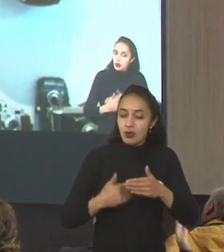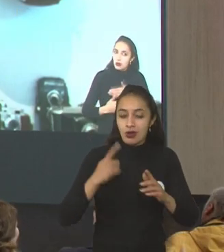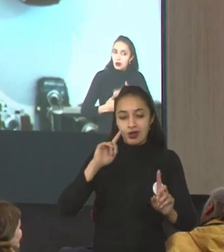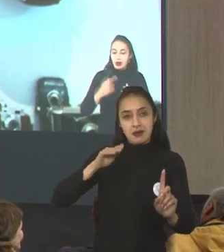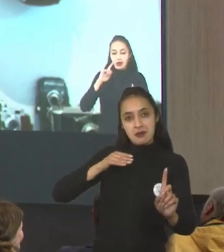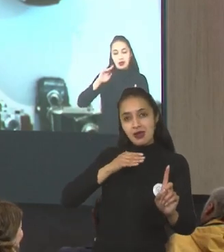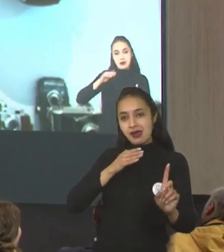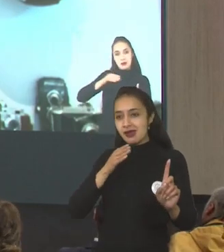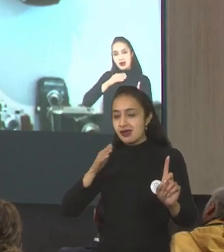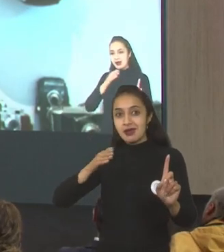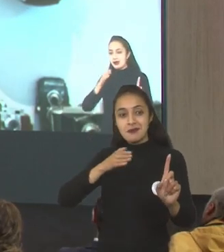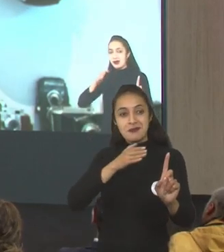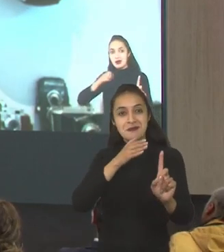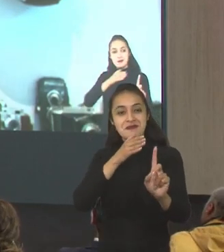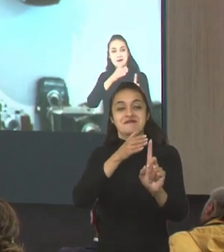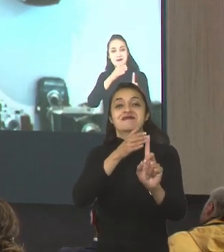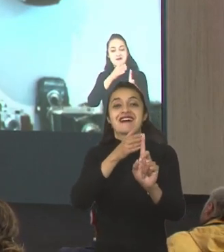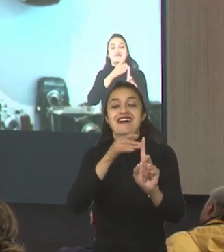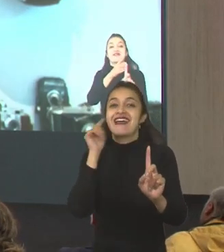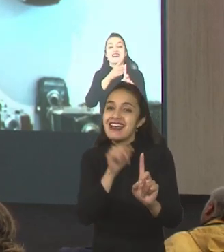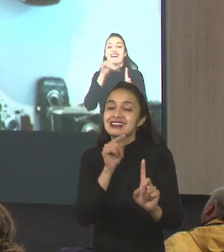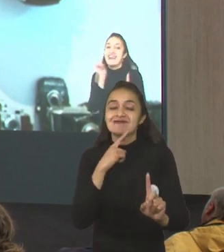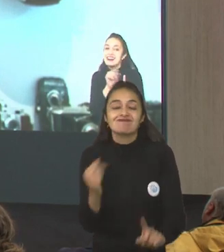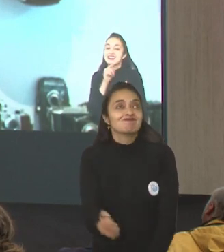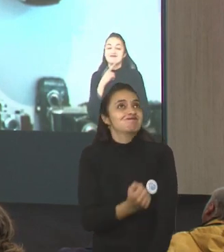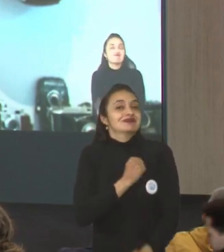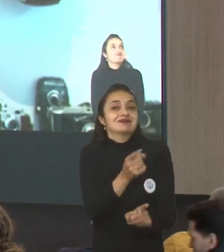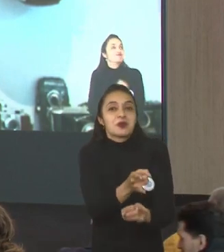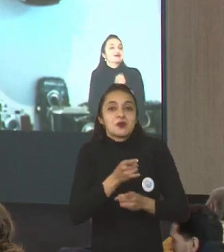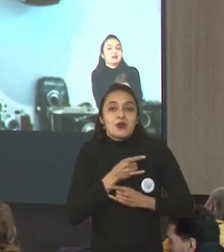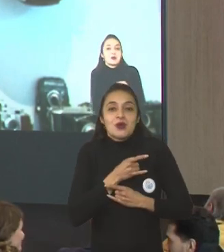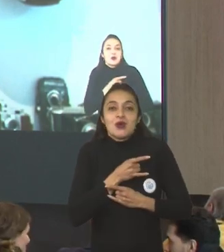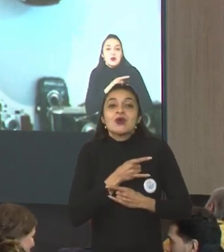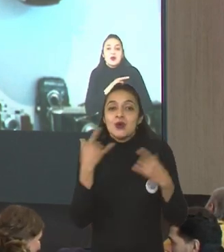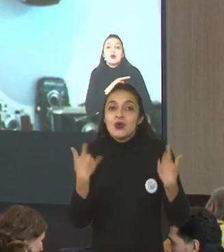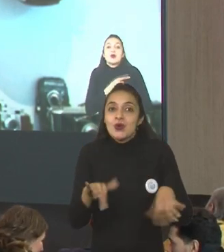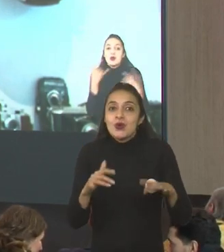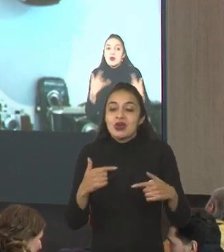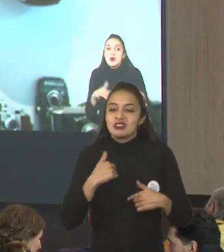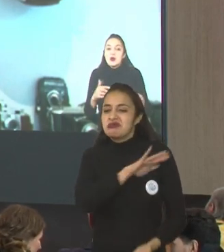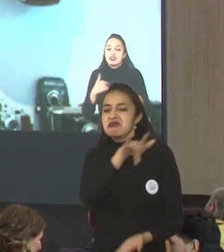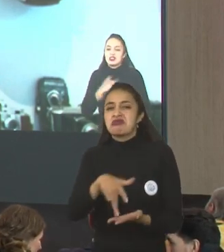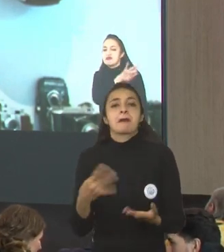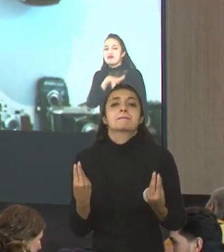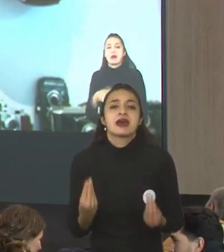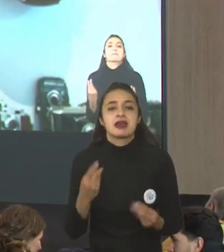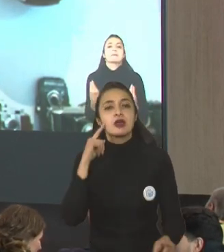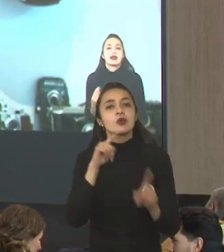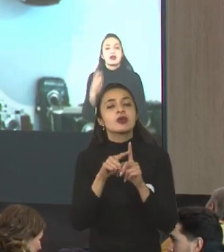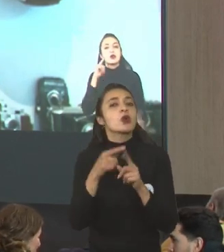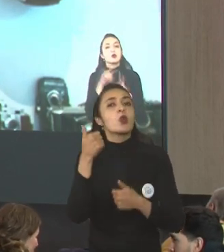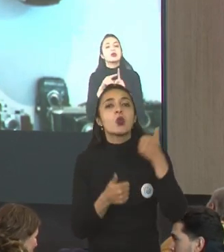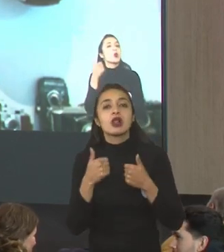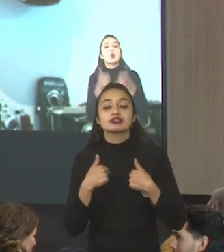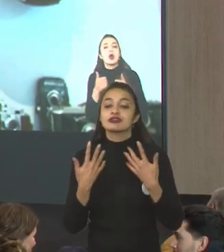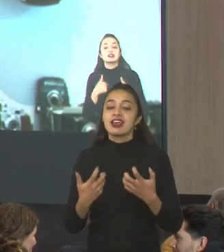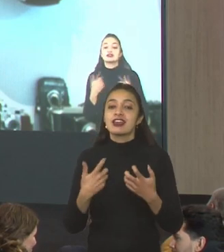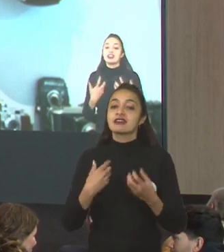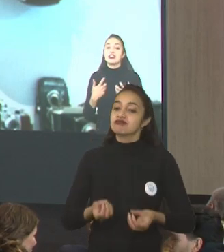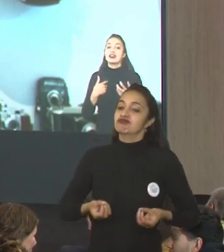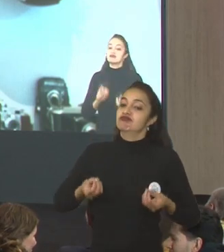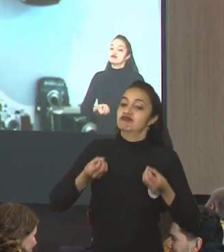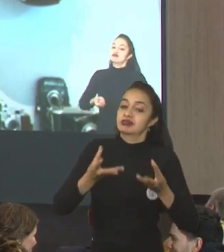que verdaderamente le apasiona, ¿no? Y encuentra un propósito en el por qué está uno acá, ¿no? ¿Cuál es su objetivo? ¿Qué es lo que uno quiere